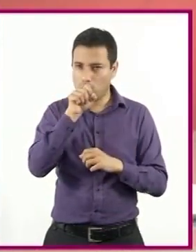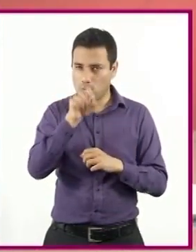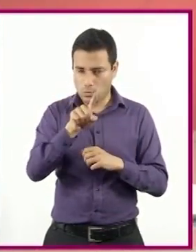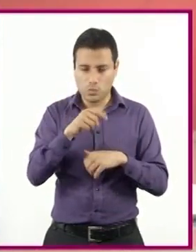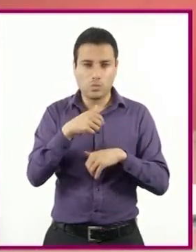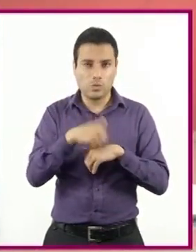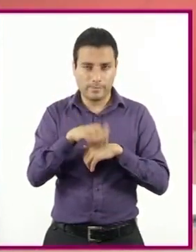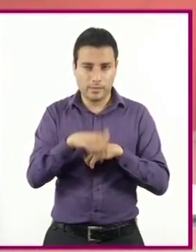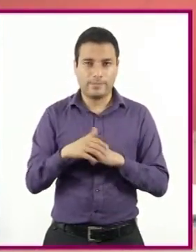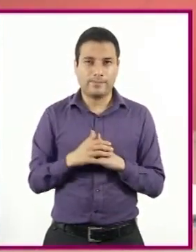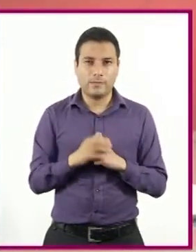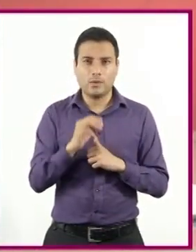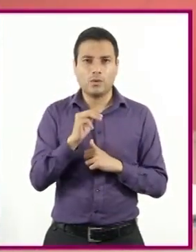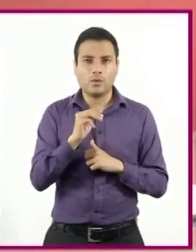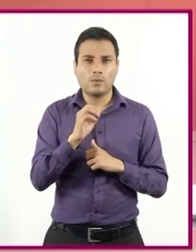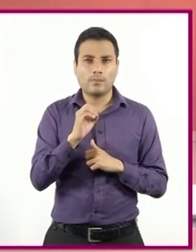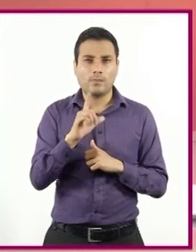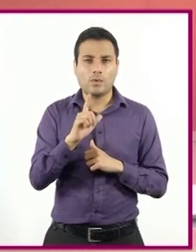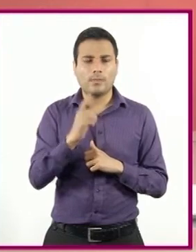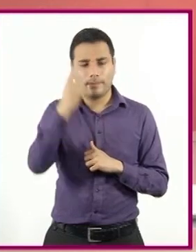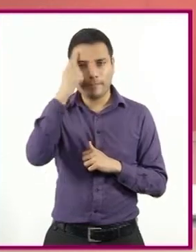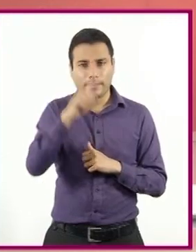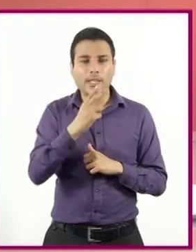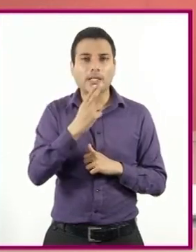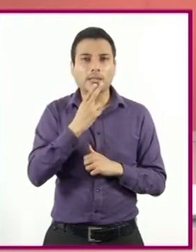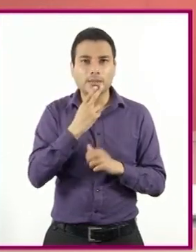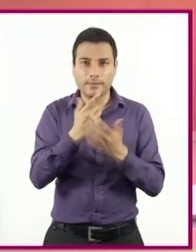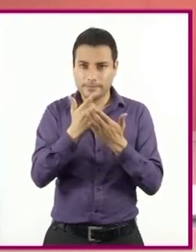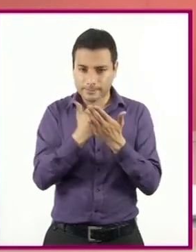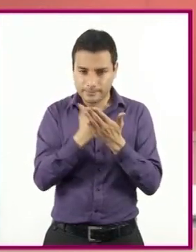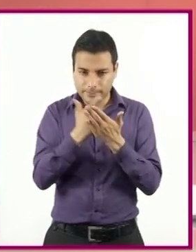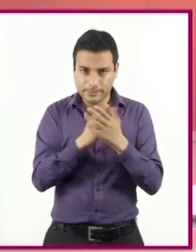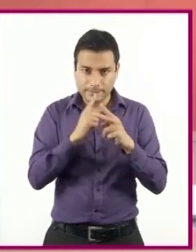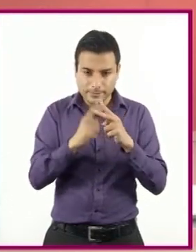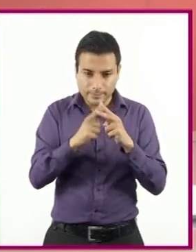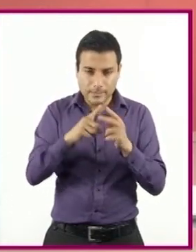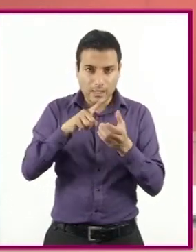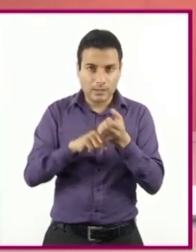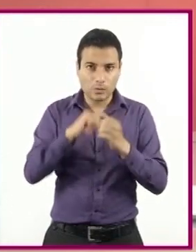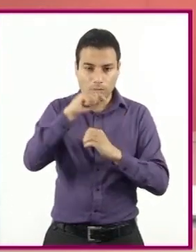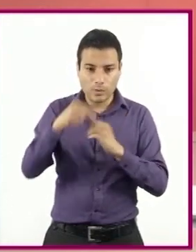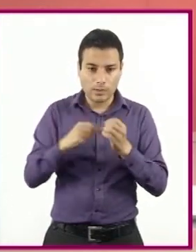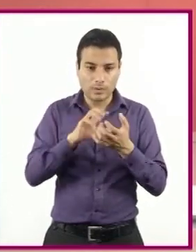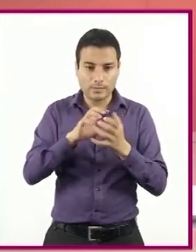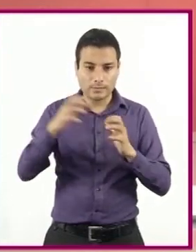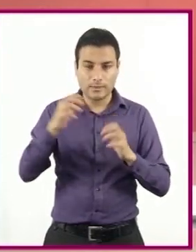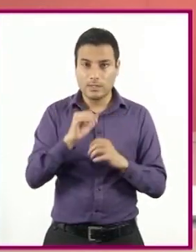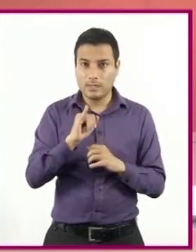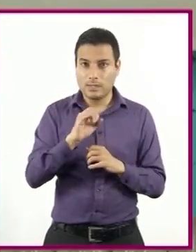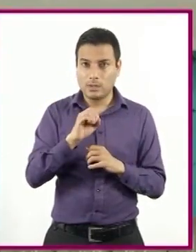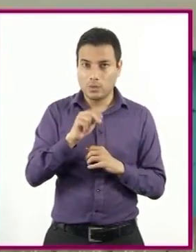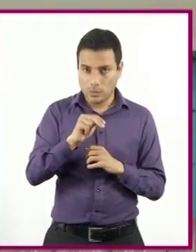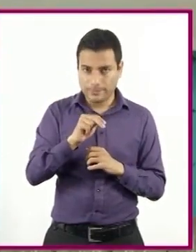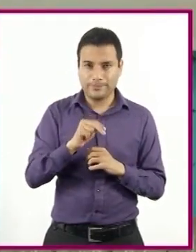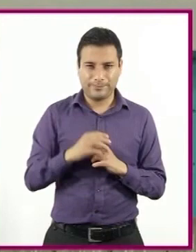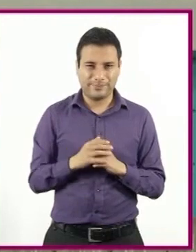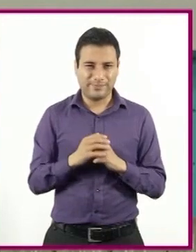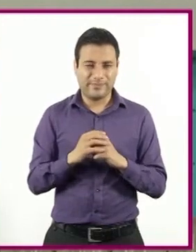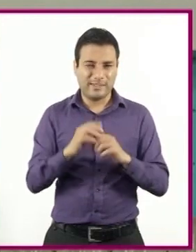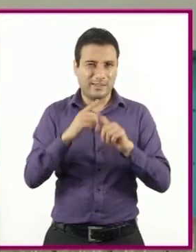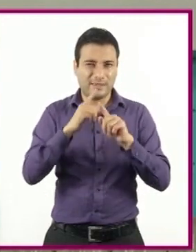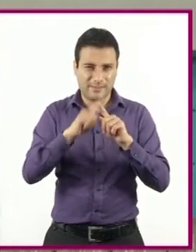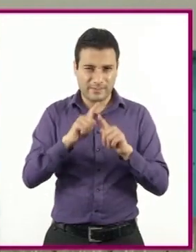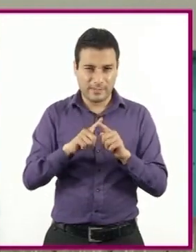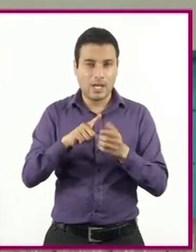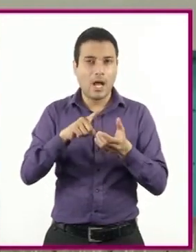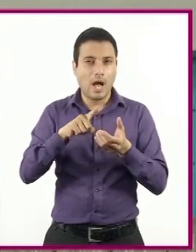El mol es la unidad de medida para calcular el número de átomos, moléculas, iones y partículas que hay